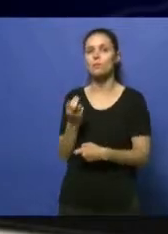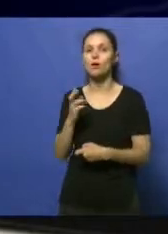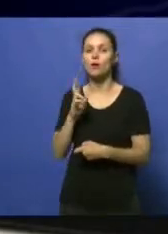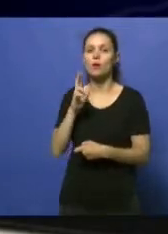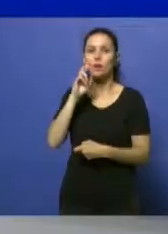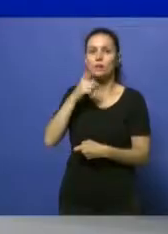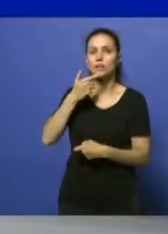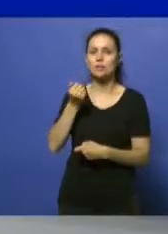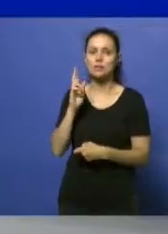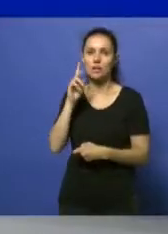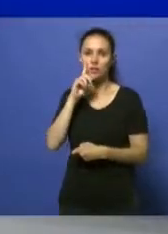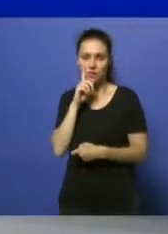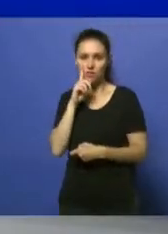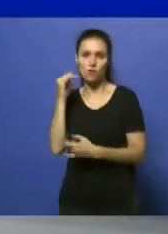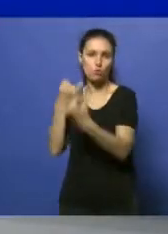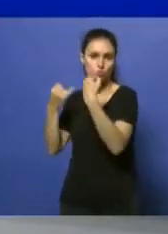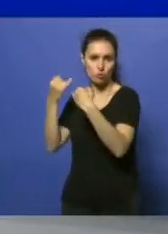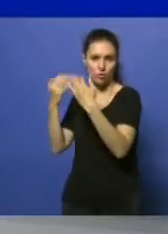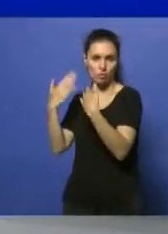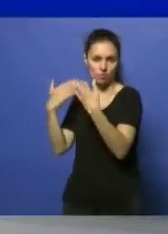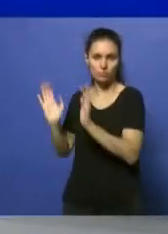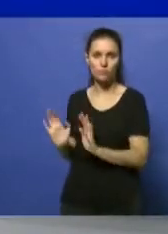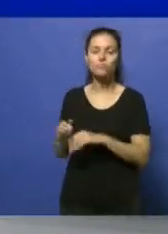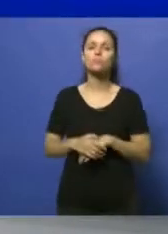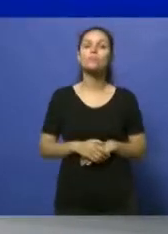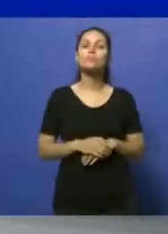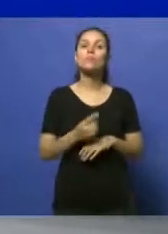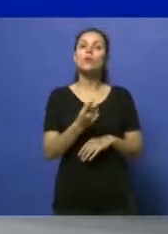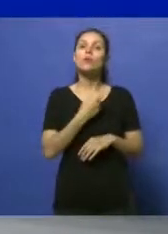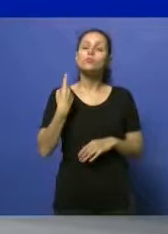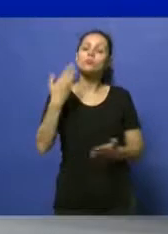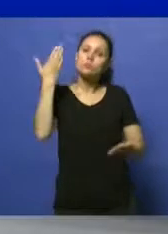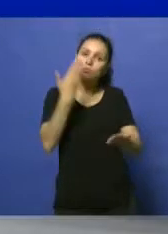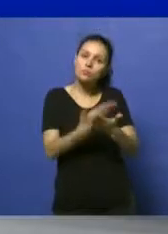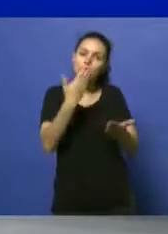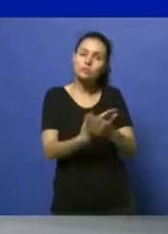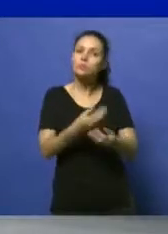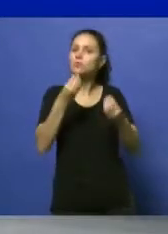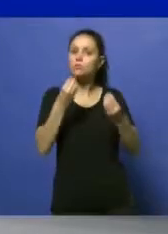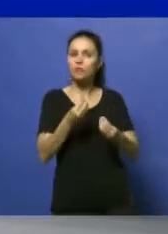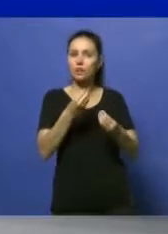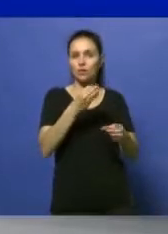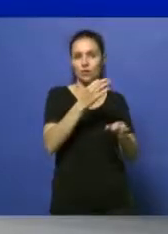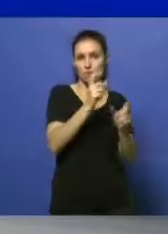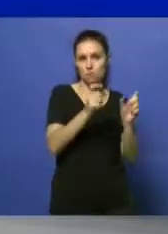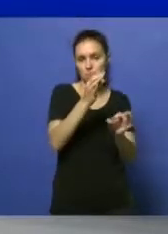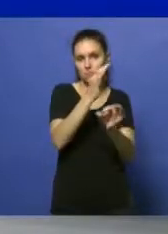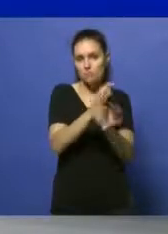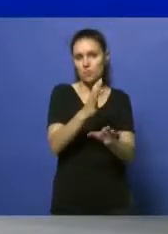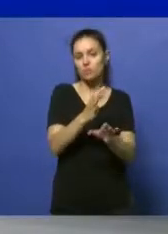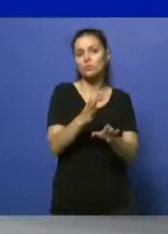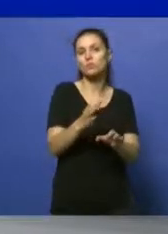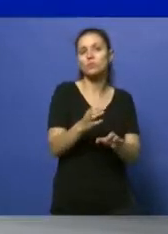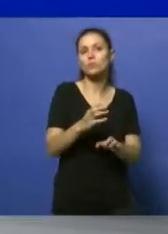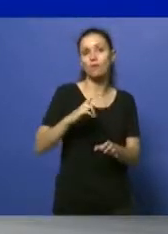del personal. Nosotros seguimos reclamando la falta de personal. Esperamos que ahora en la época de verano tomen,